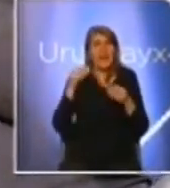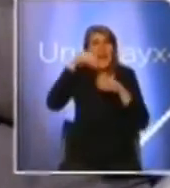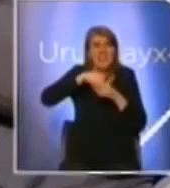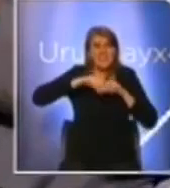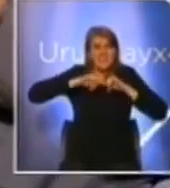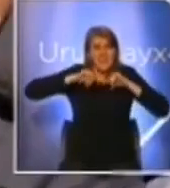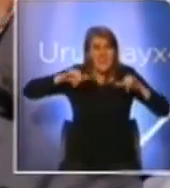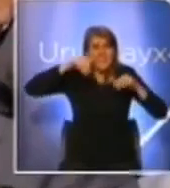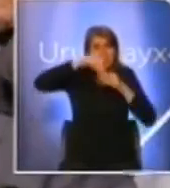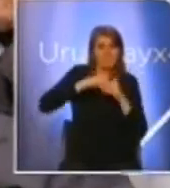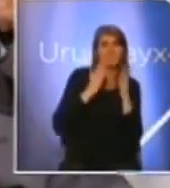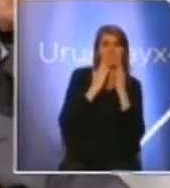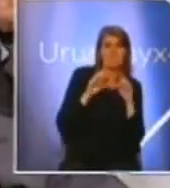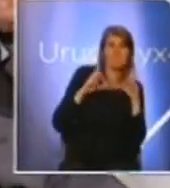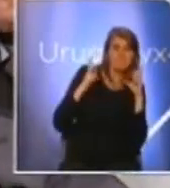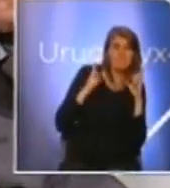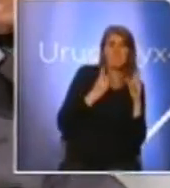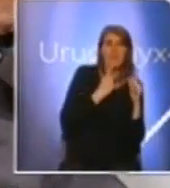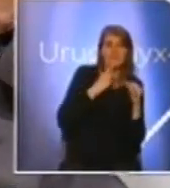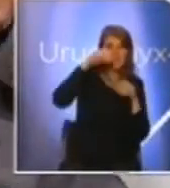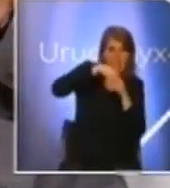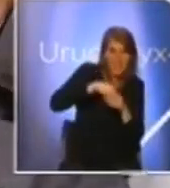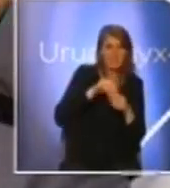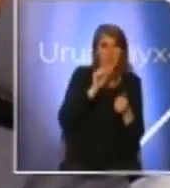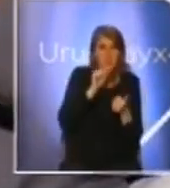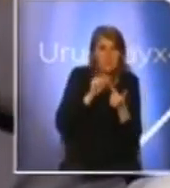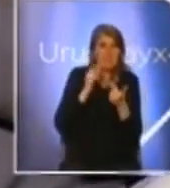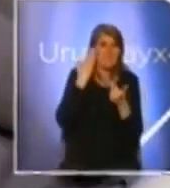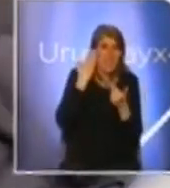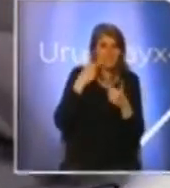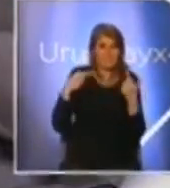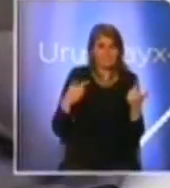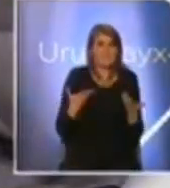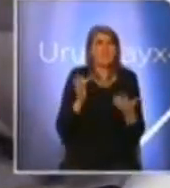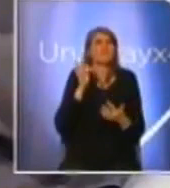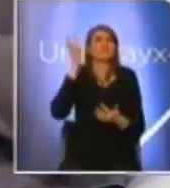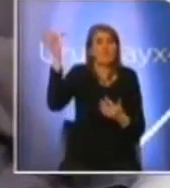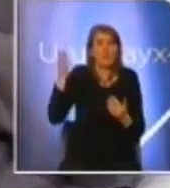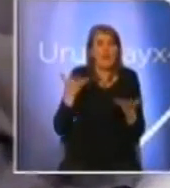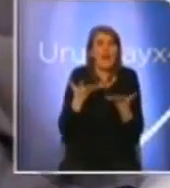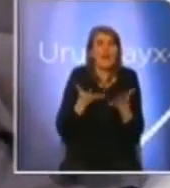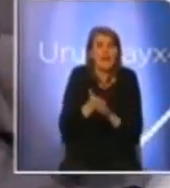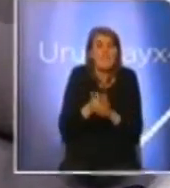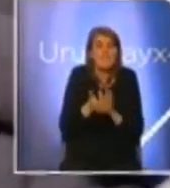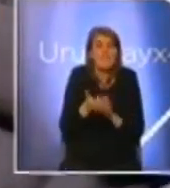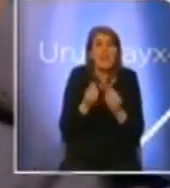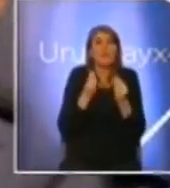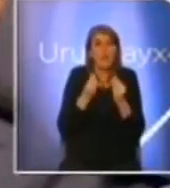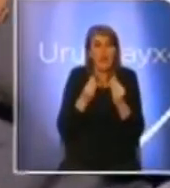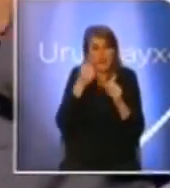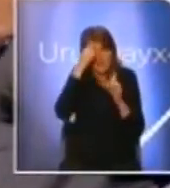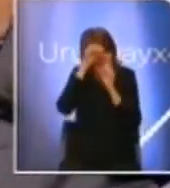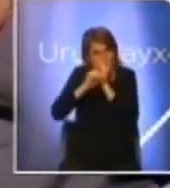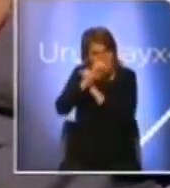¿No? Así que mi pregunta es, bueno, ¿cuál es ahora, digamos, cuál es ahora la siguiente tecnología? ¿Cuál es lo próximo que viene? ¿No?